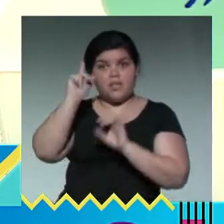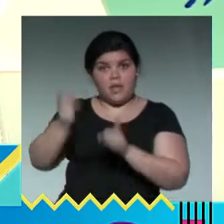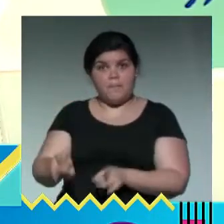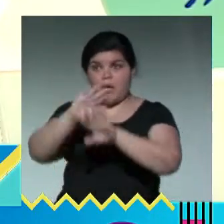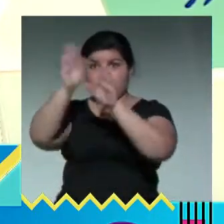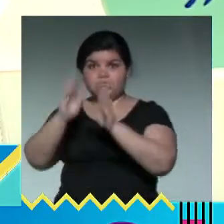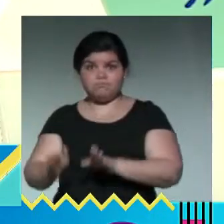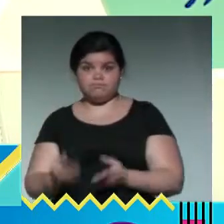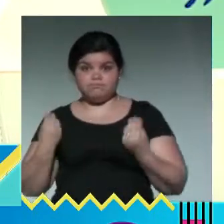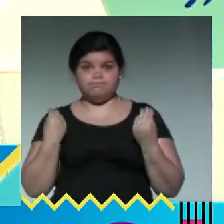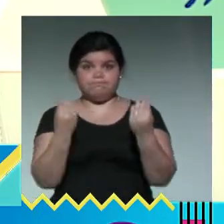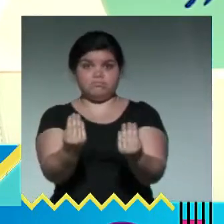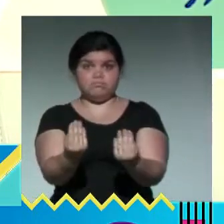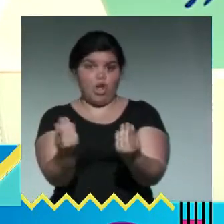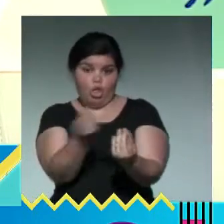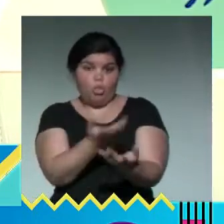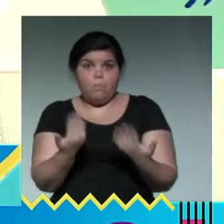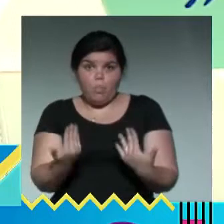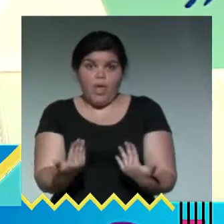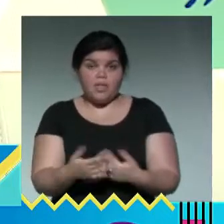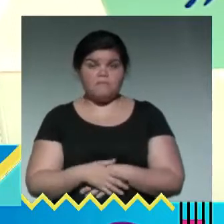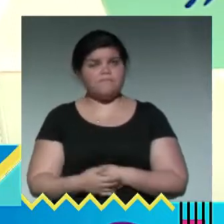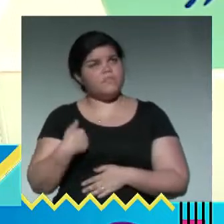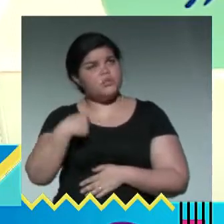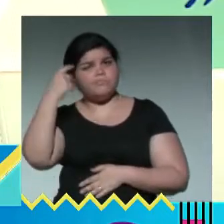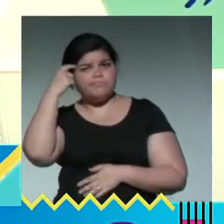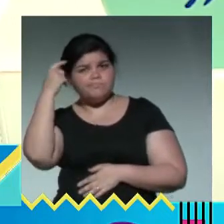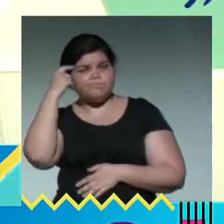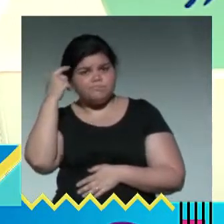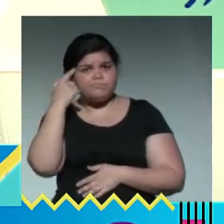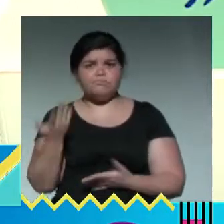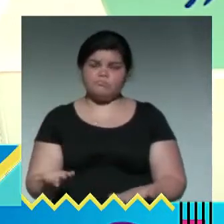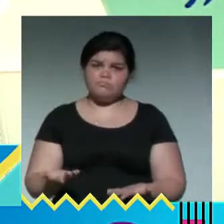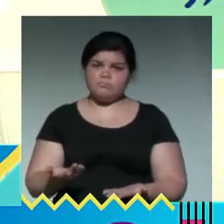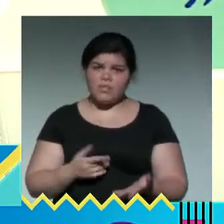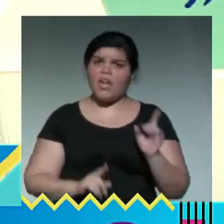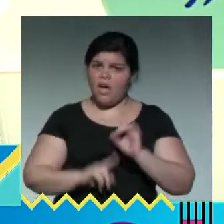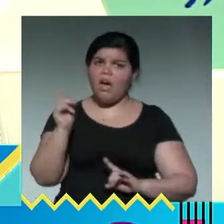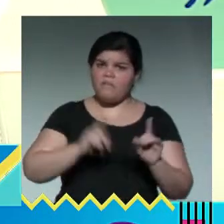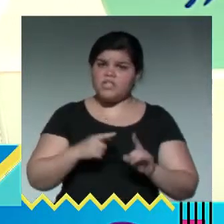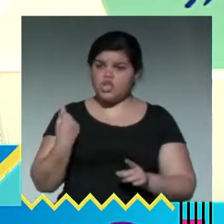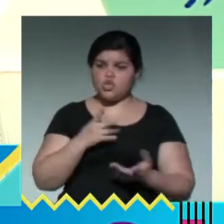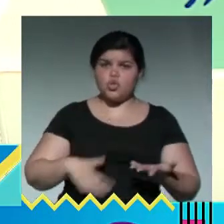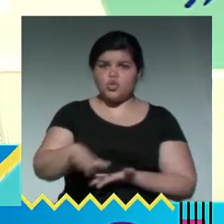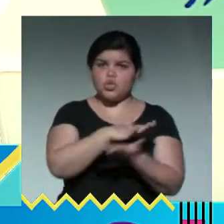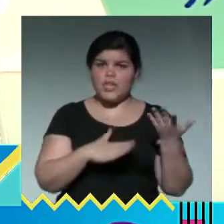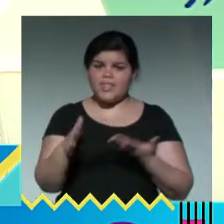era justamente ese era entonces yo pensaba también cómo a veces nos cuesta a nosotros como sociedad